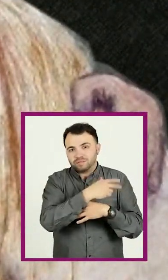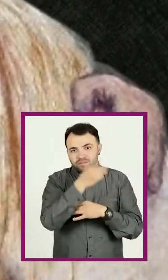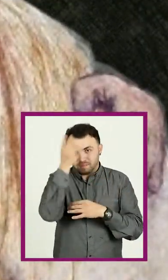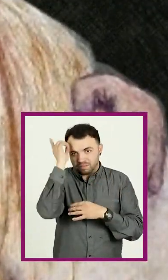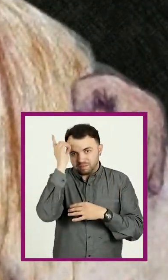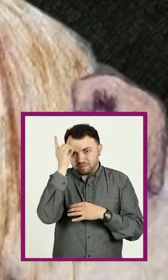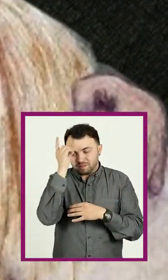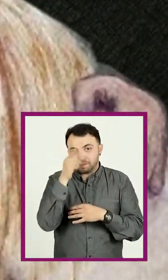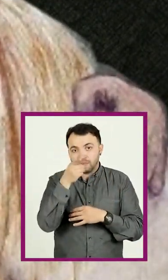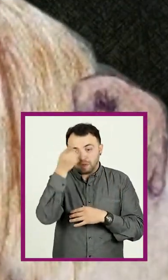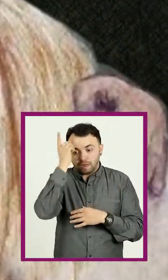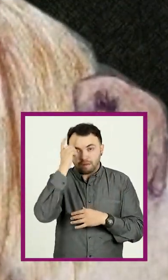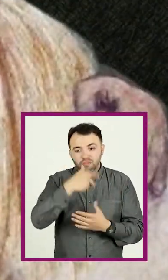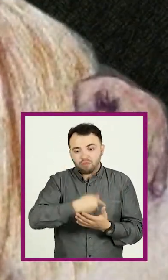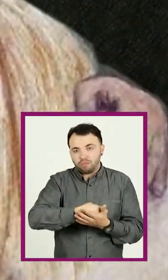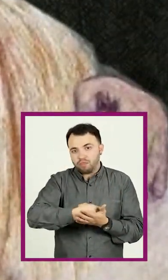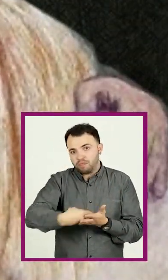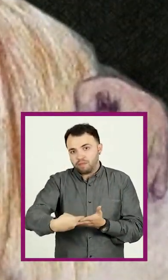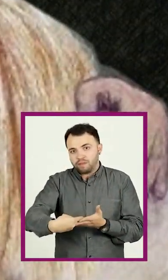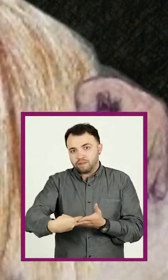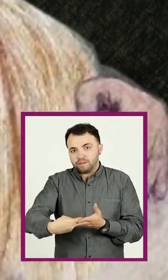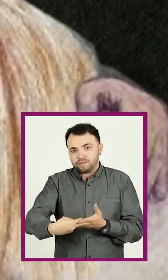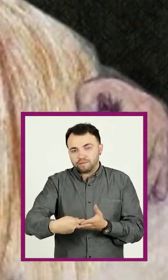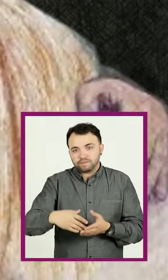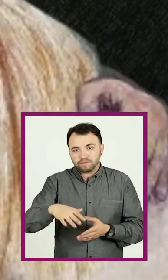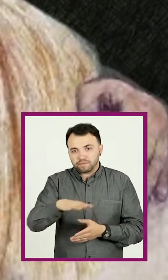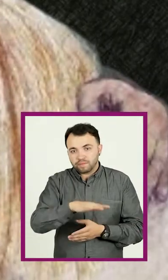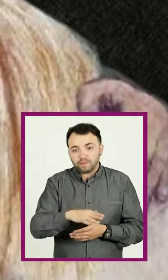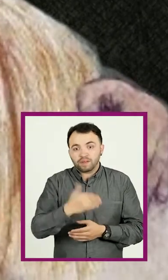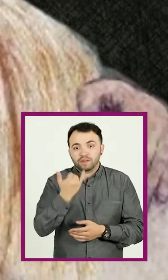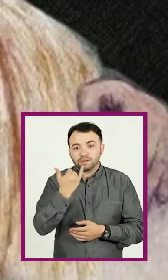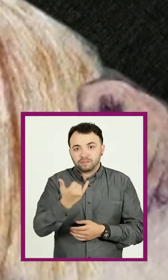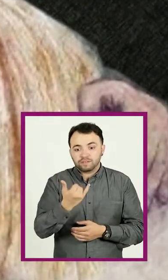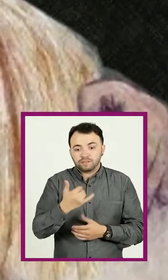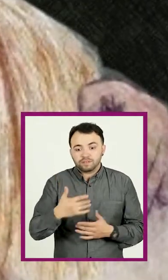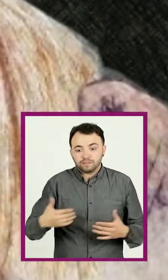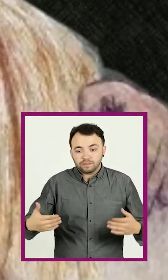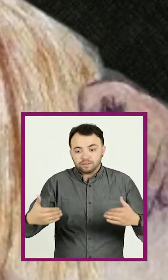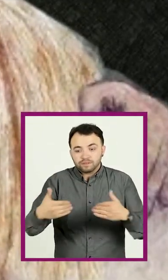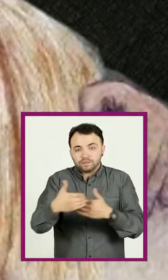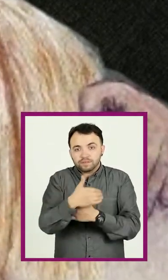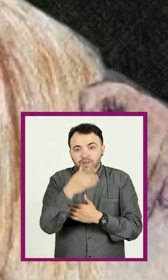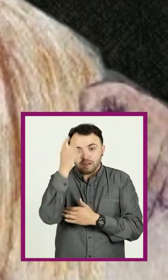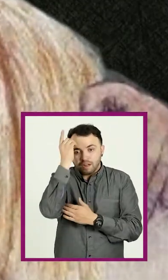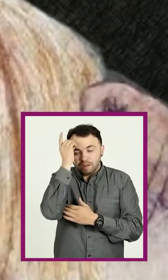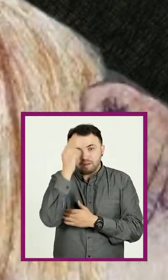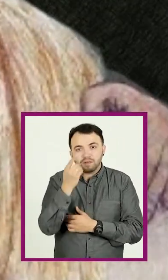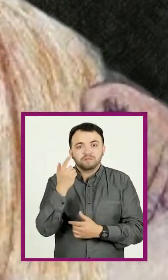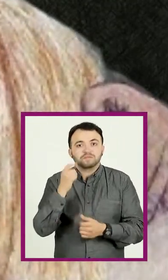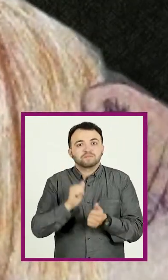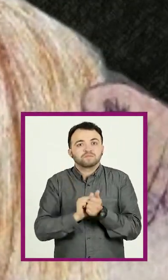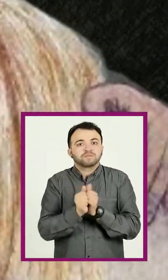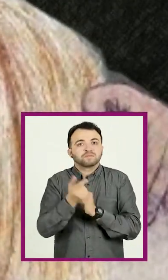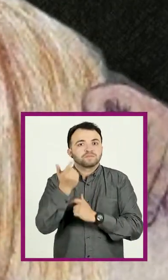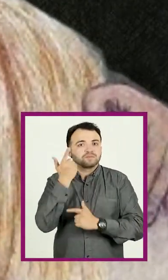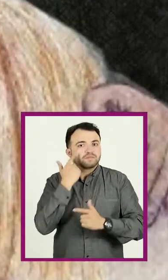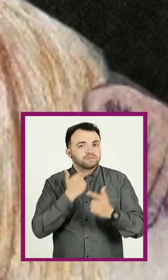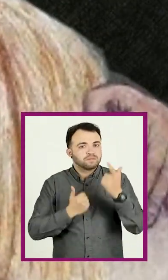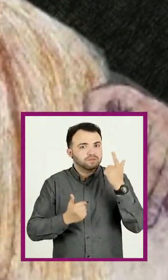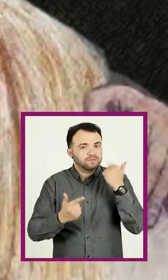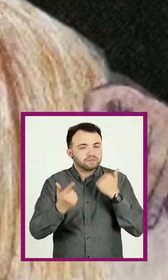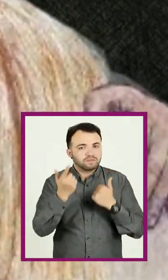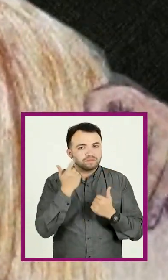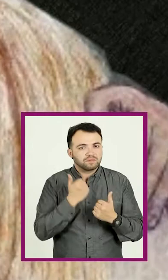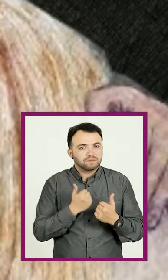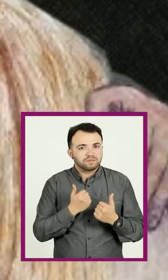que está incluso tirado en el suelo, abraza al caballo y derrama unas lágrimas de sentimiento profundo por lo que está pasando, Y